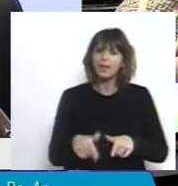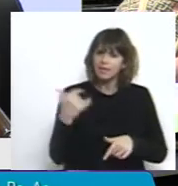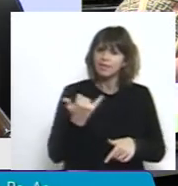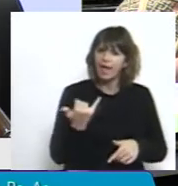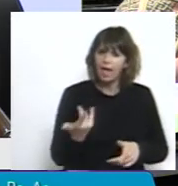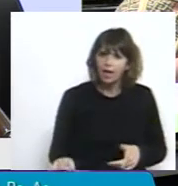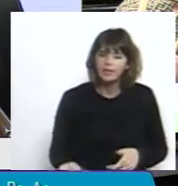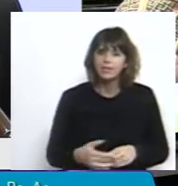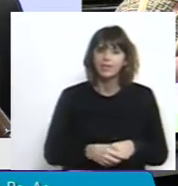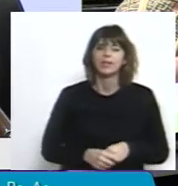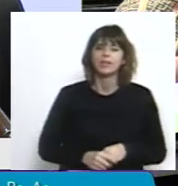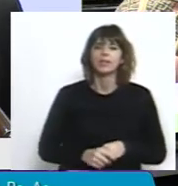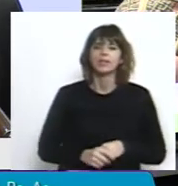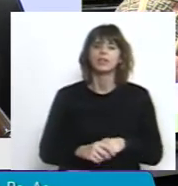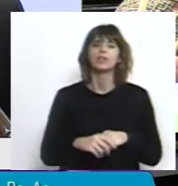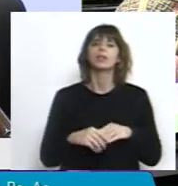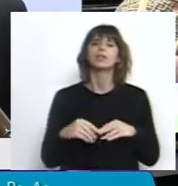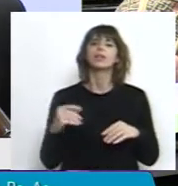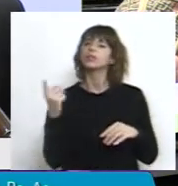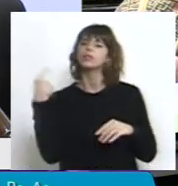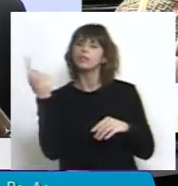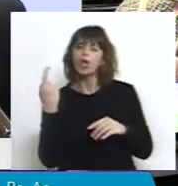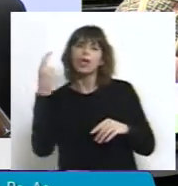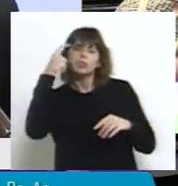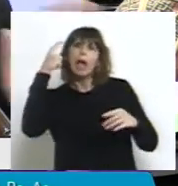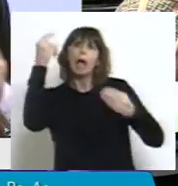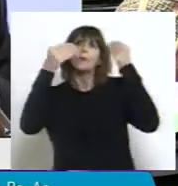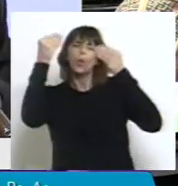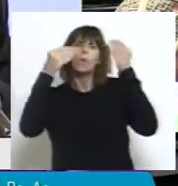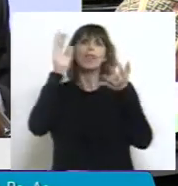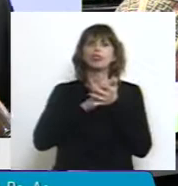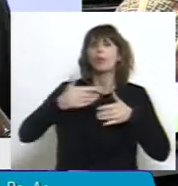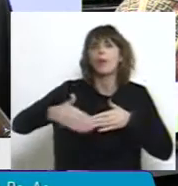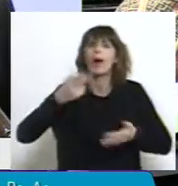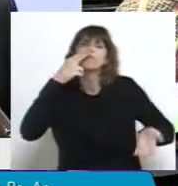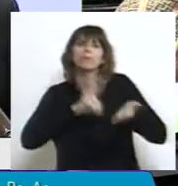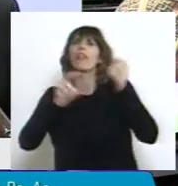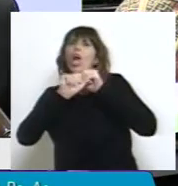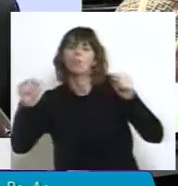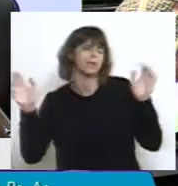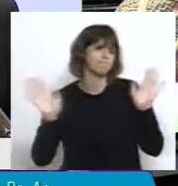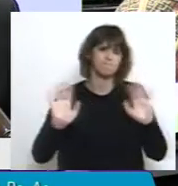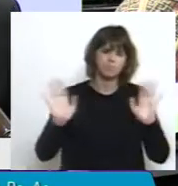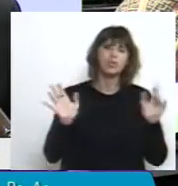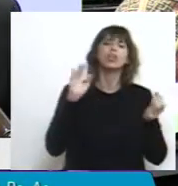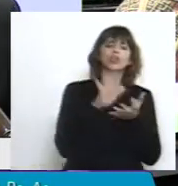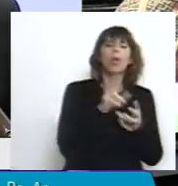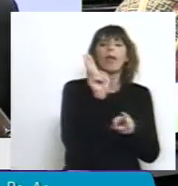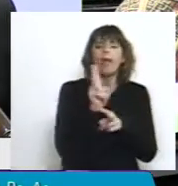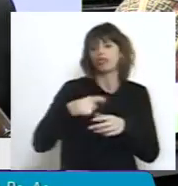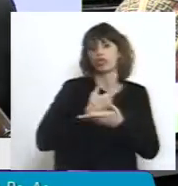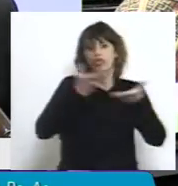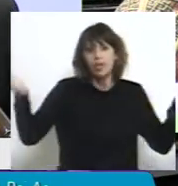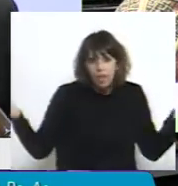impuestazo que alguien pueda perder el sueño. Y tanto en la seguridad social como en el comercio